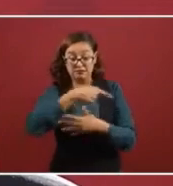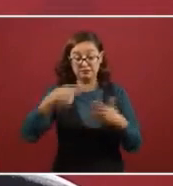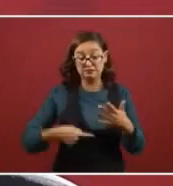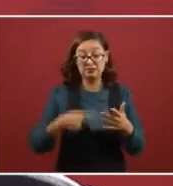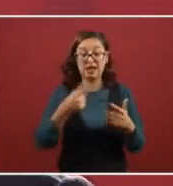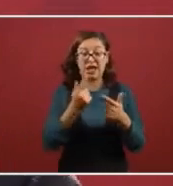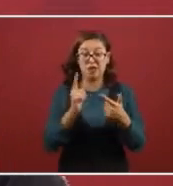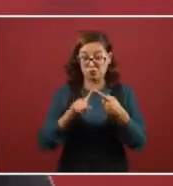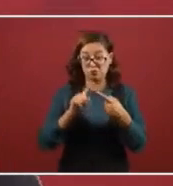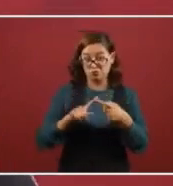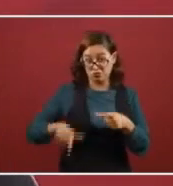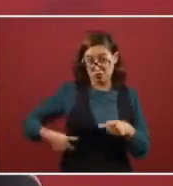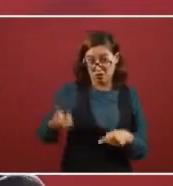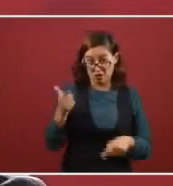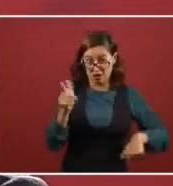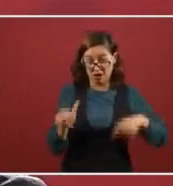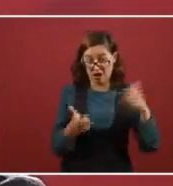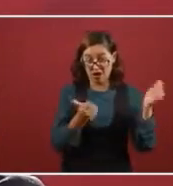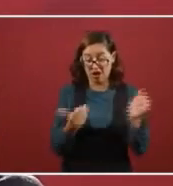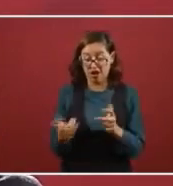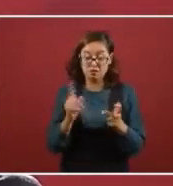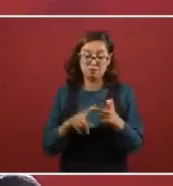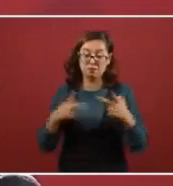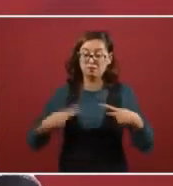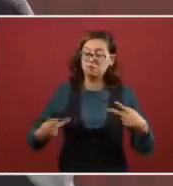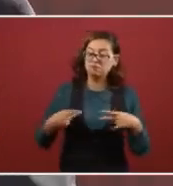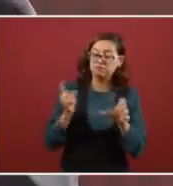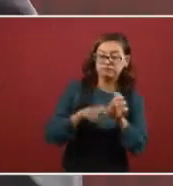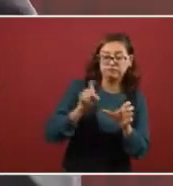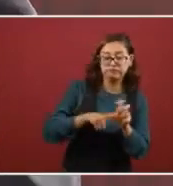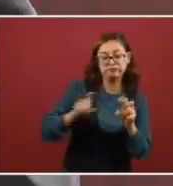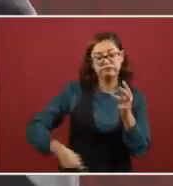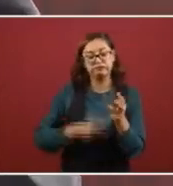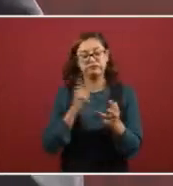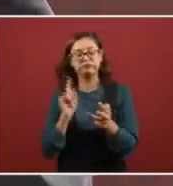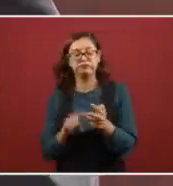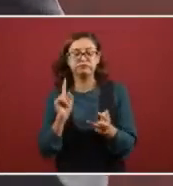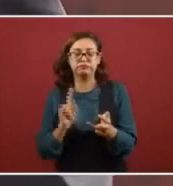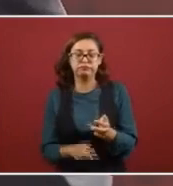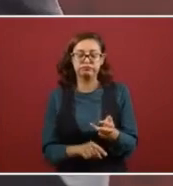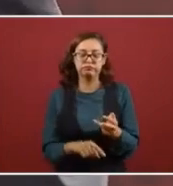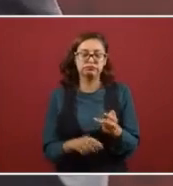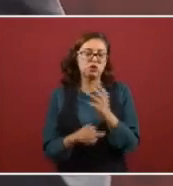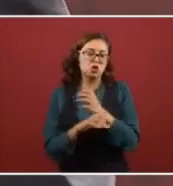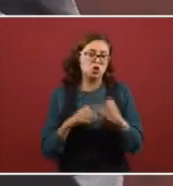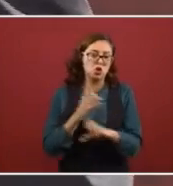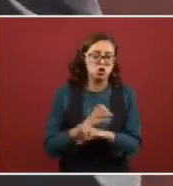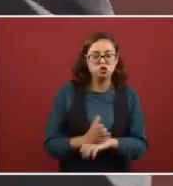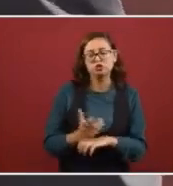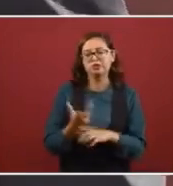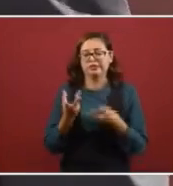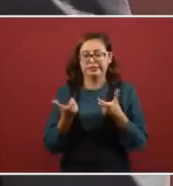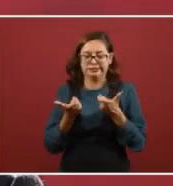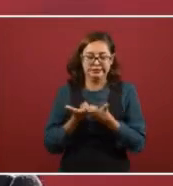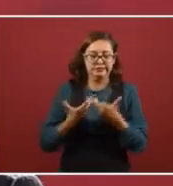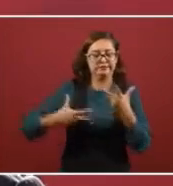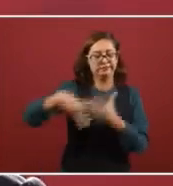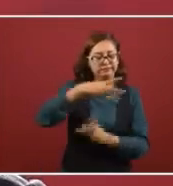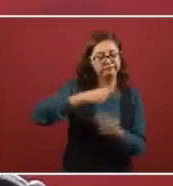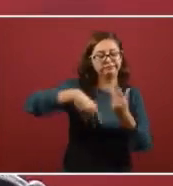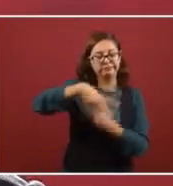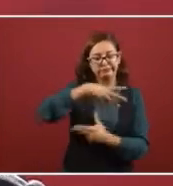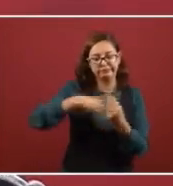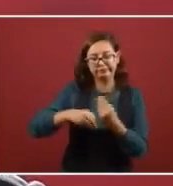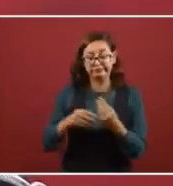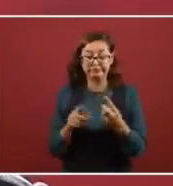reclutamiento, y a otros recruiting, capacidad de financiamiento, and financing, utilidades. or utilization or disposition. Para el caso de la